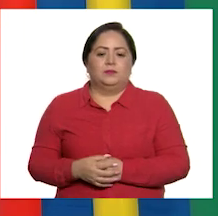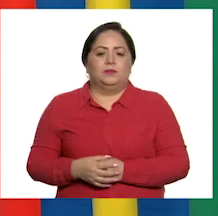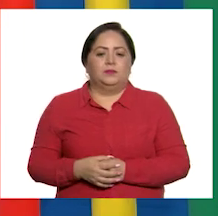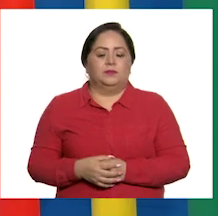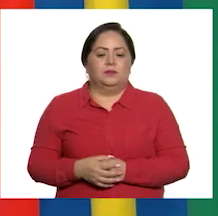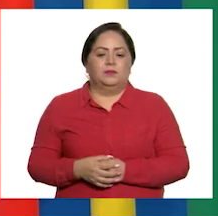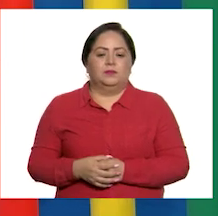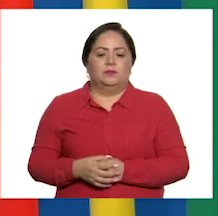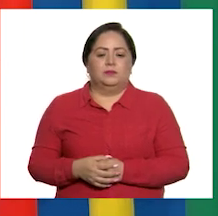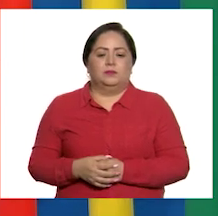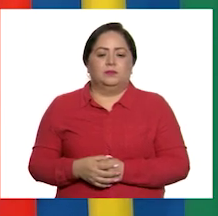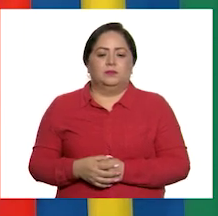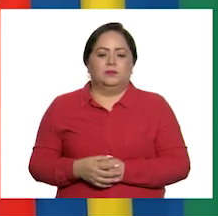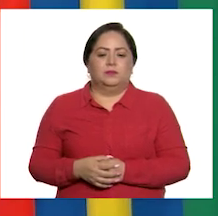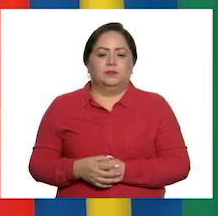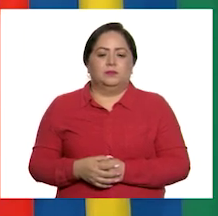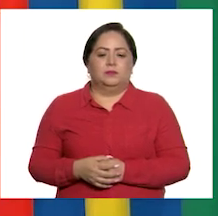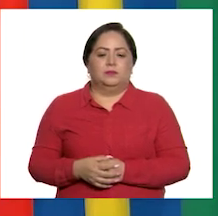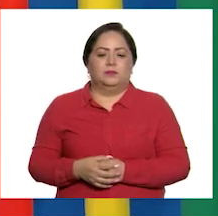aparato,